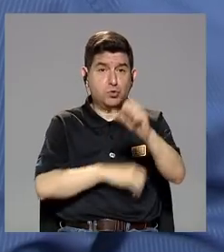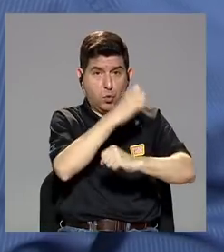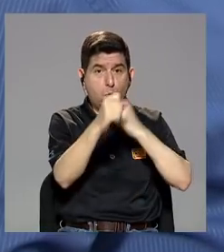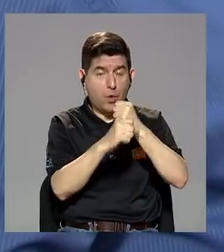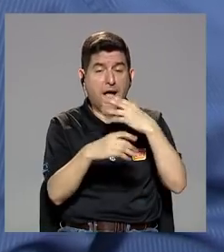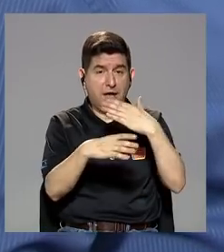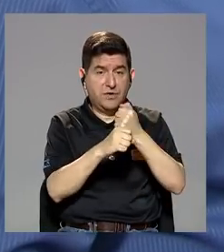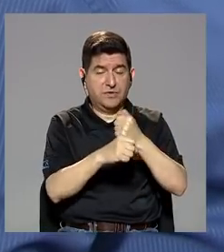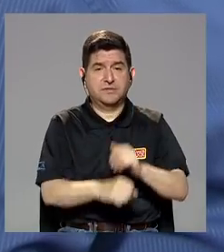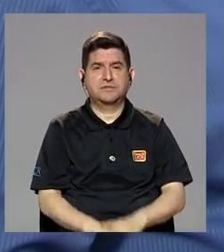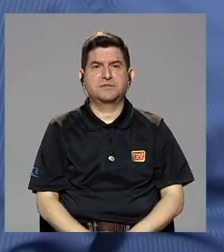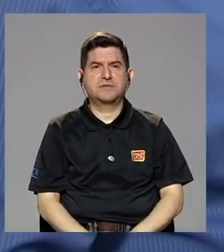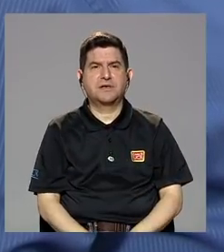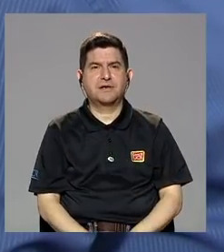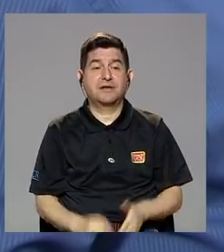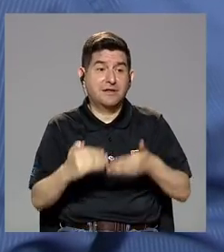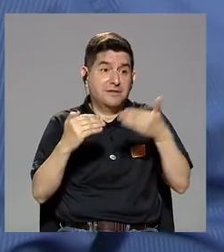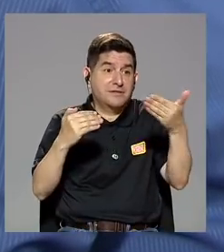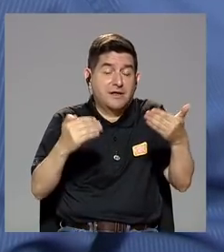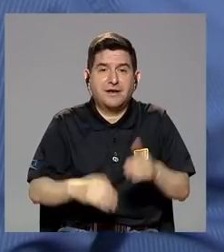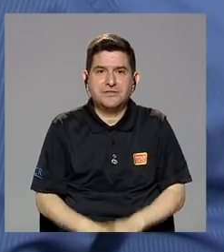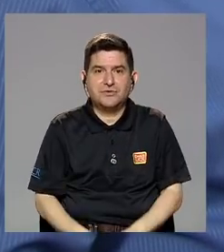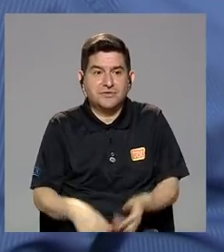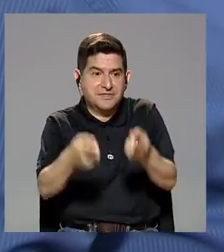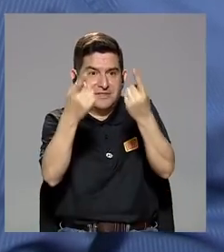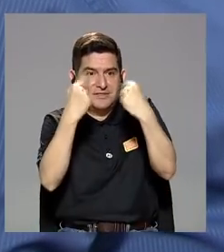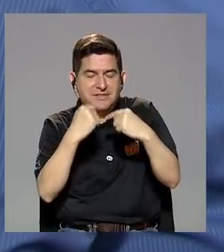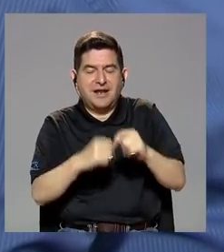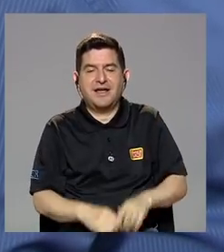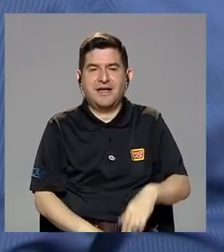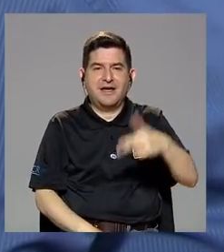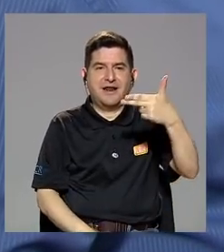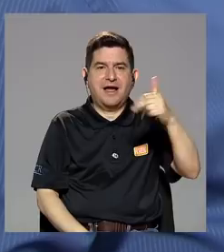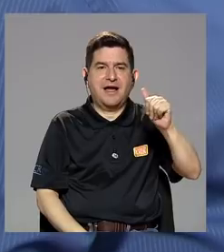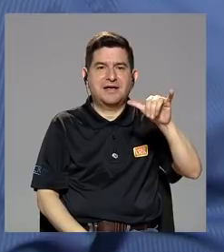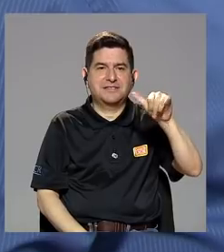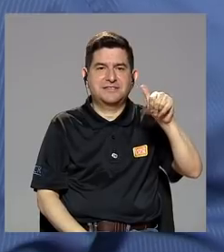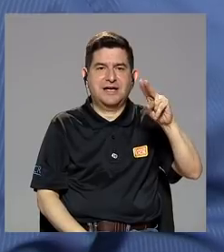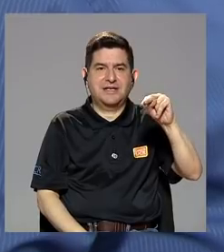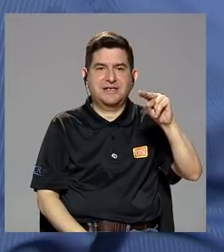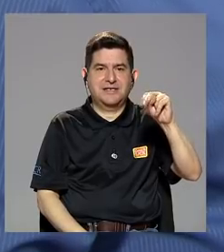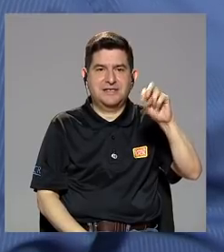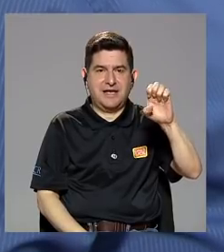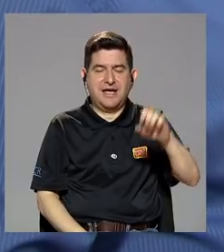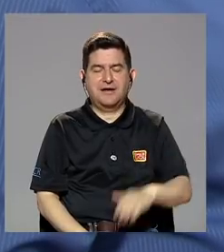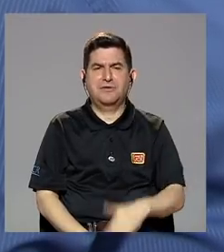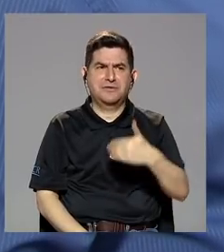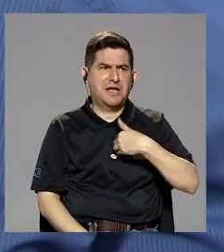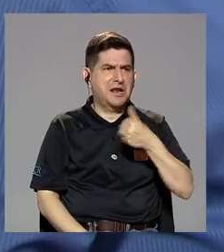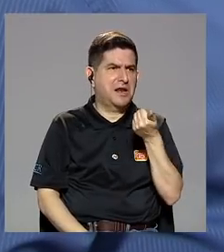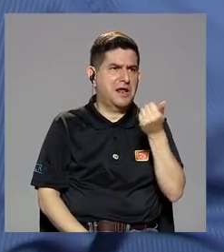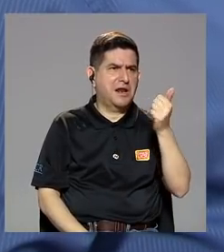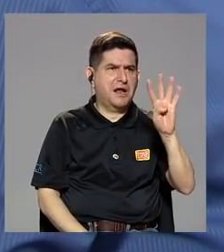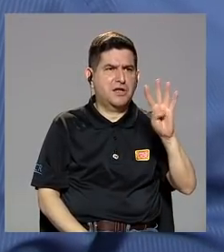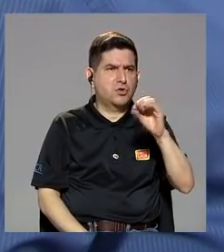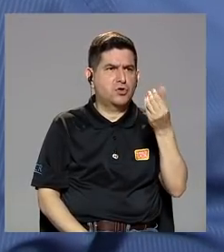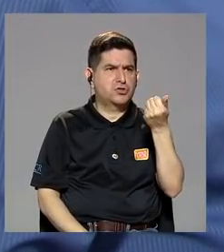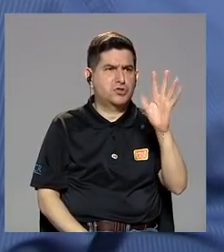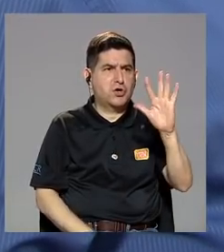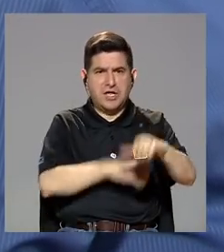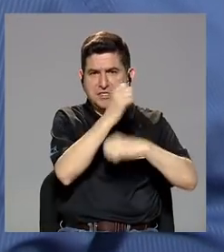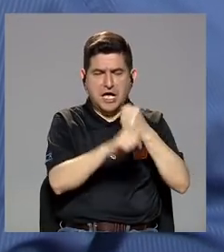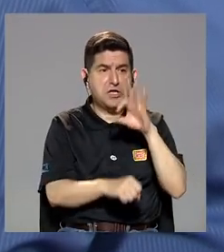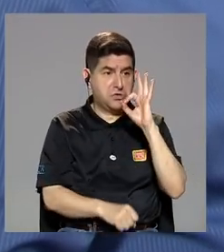y me acuerdo que tras la locura fue traer a jan cuando tenia ya tenía como 14 o 15 años y si le fue muy bien con nosotros